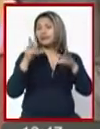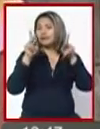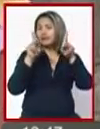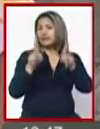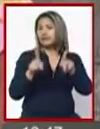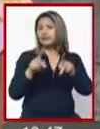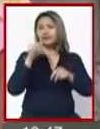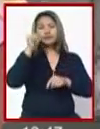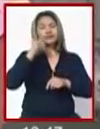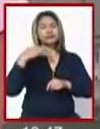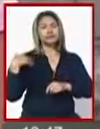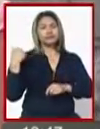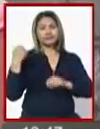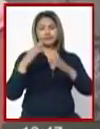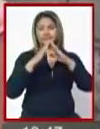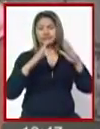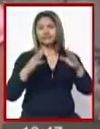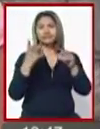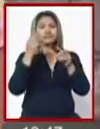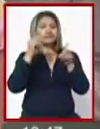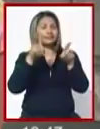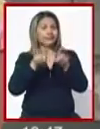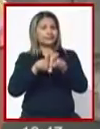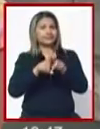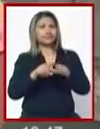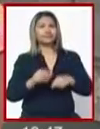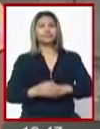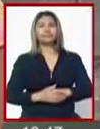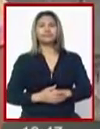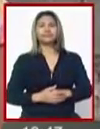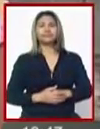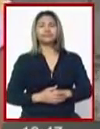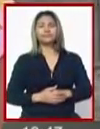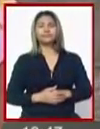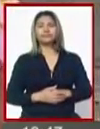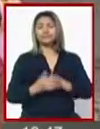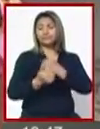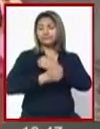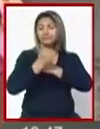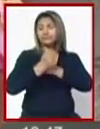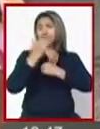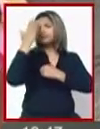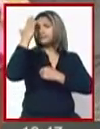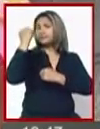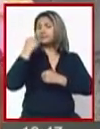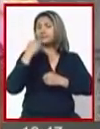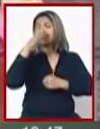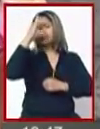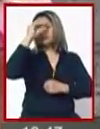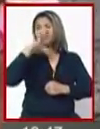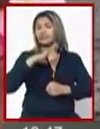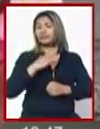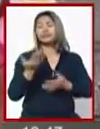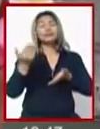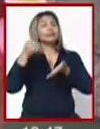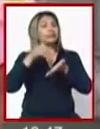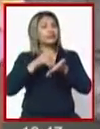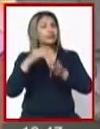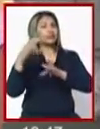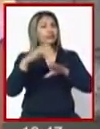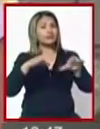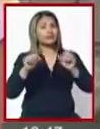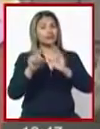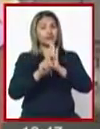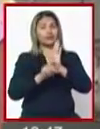la señora que es la dueña de casa, que había sido su hermano. El sujeto este es un peligro constante porque este hombre dice que es reincidente, siempre lo